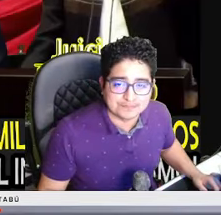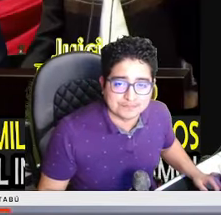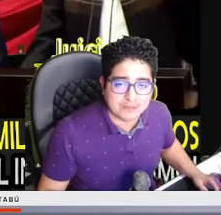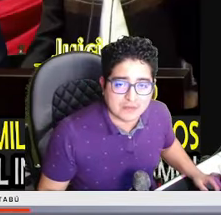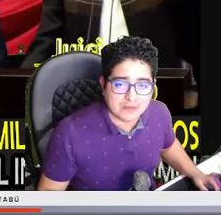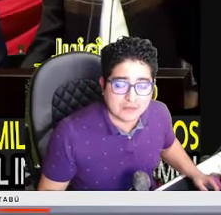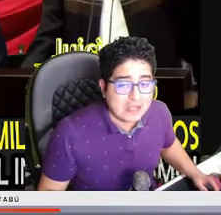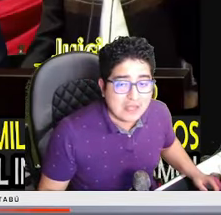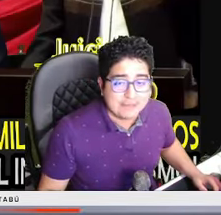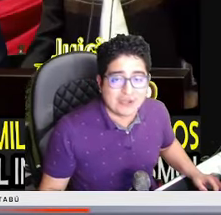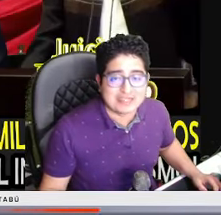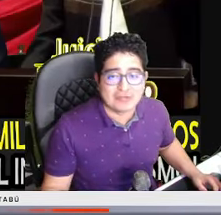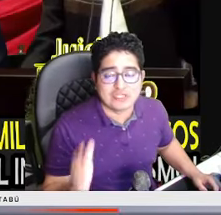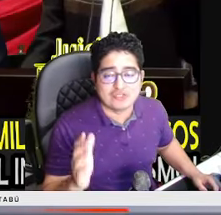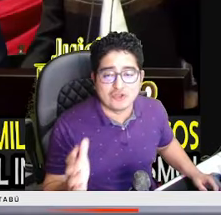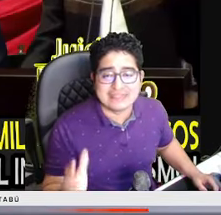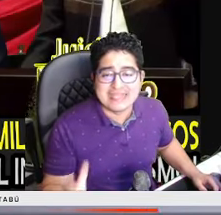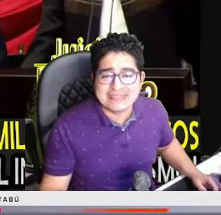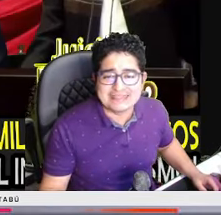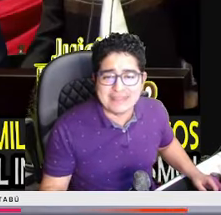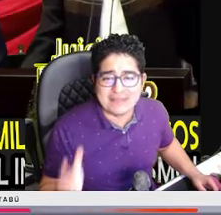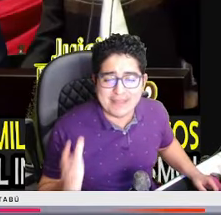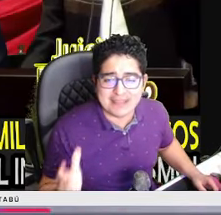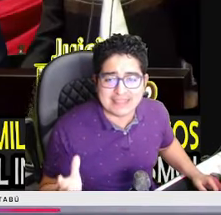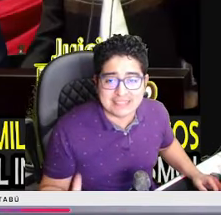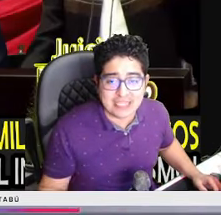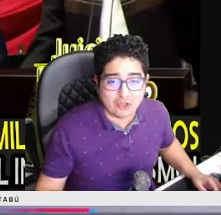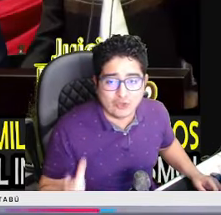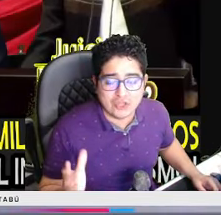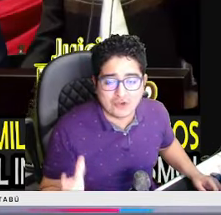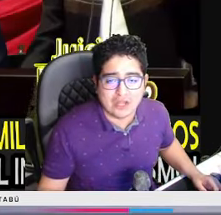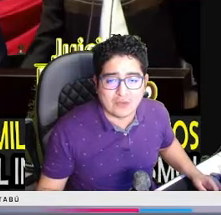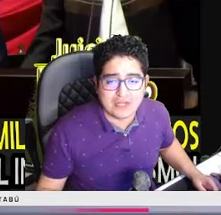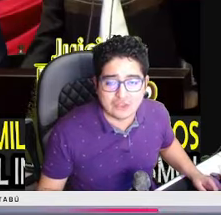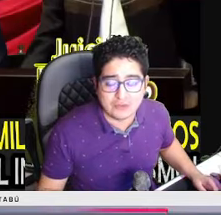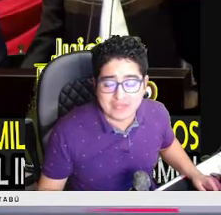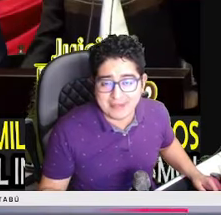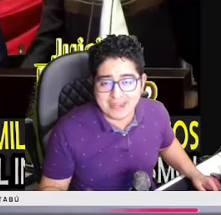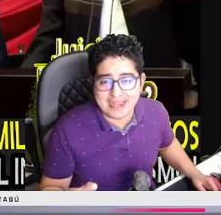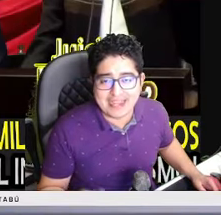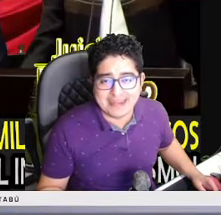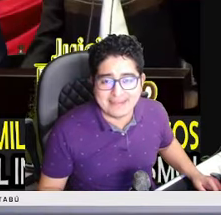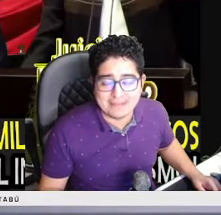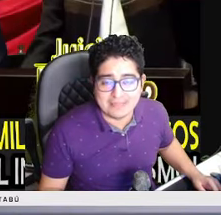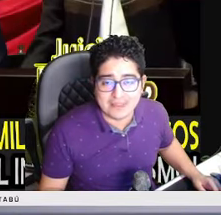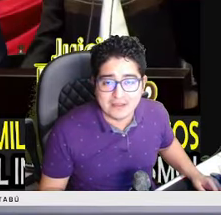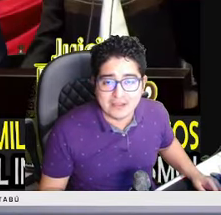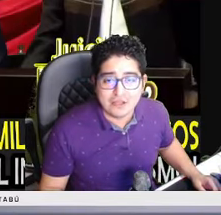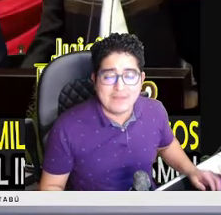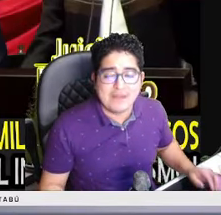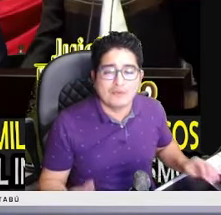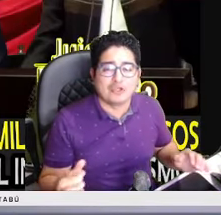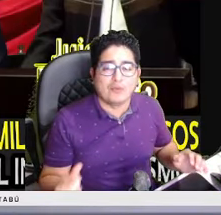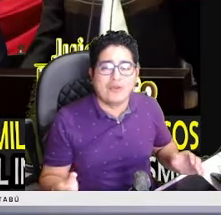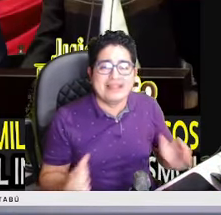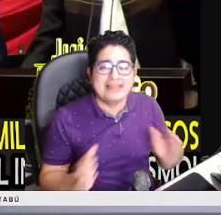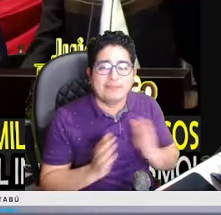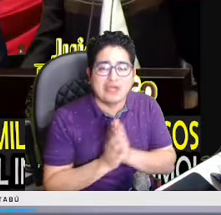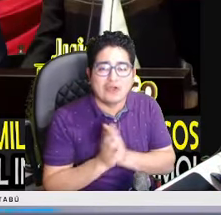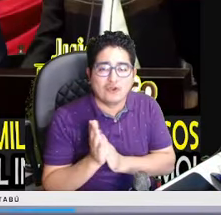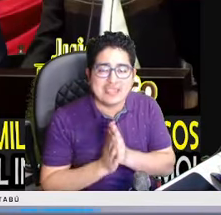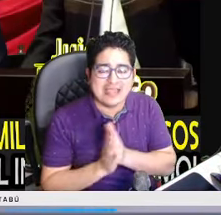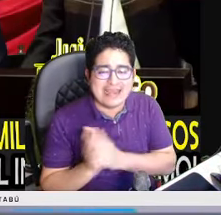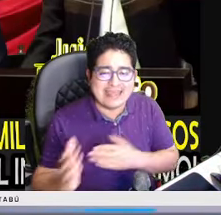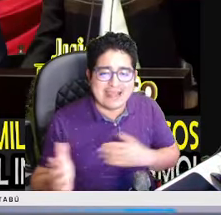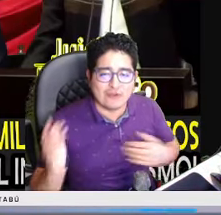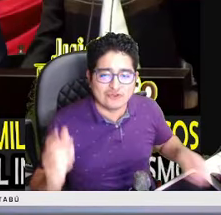coalición. Pero las acusaciones de este vendepatrias y coludido con la coalición del PRIAN-RD, y vemos cómo el